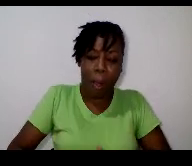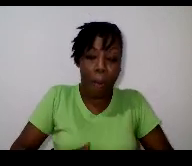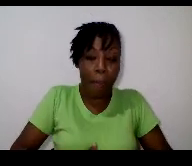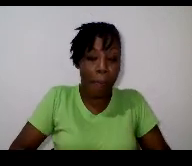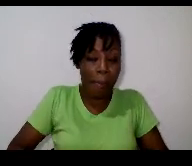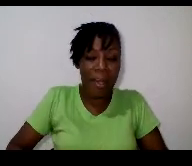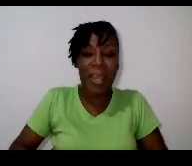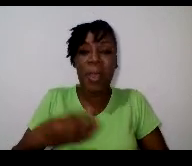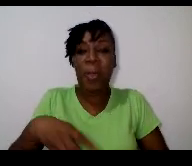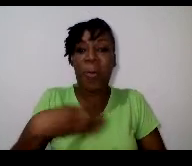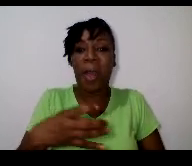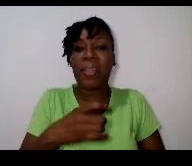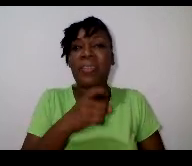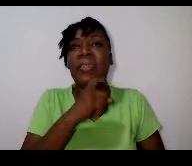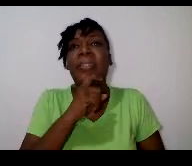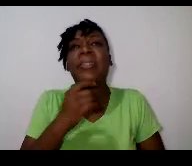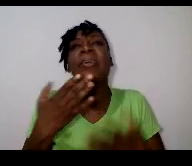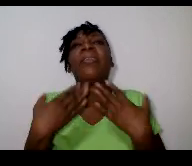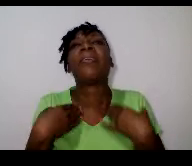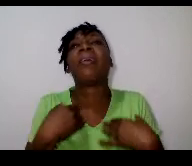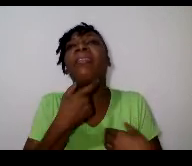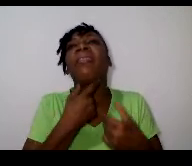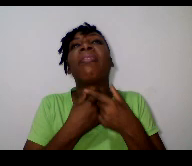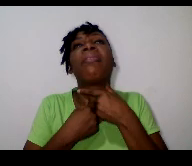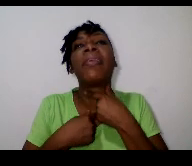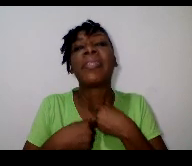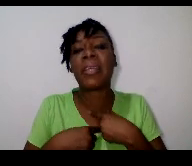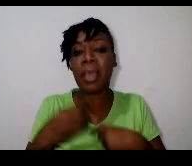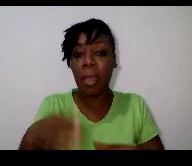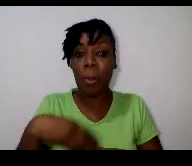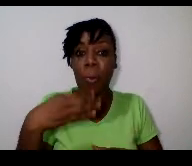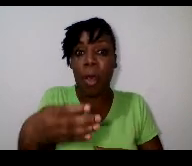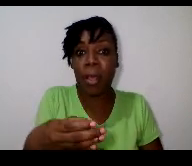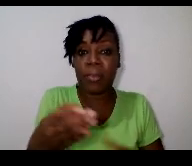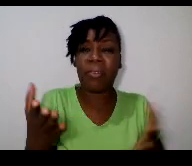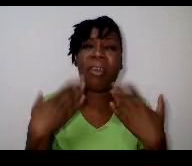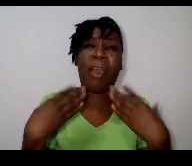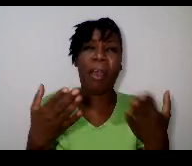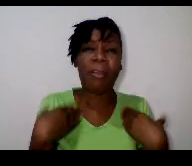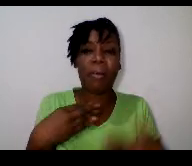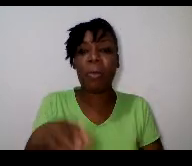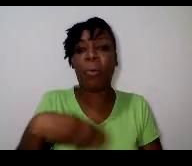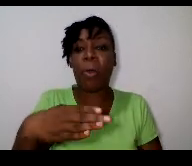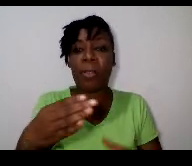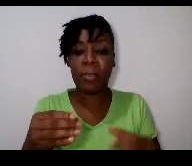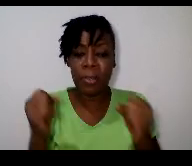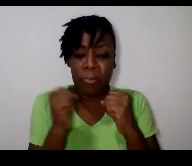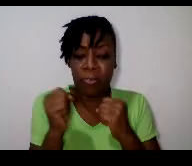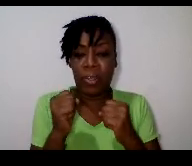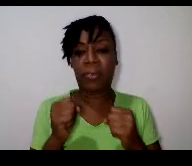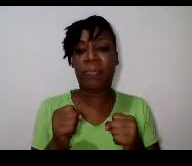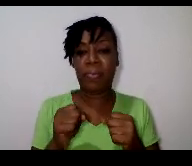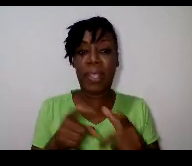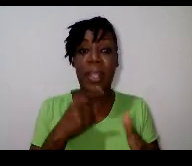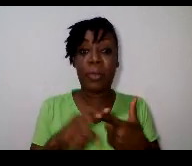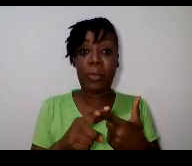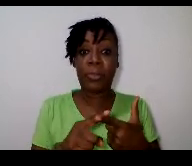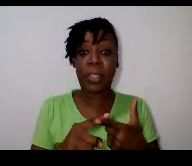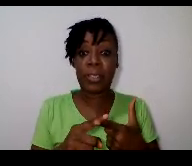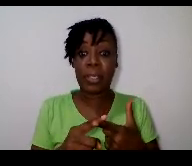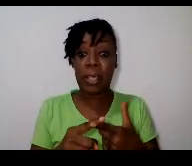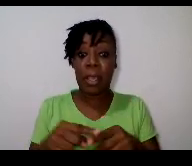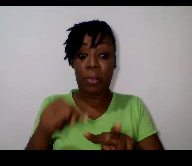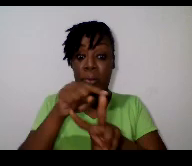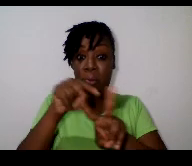frío. Bueno, efectivamente, con una sola noche de mal dormir, ya vamos a tener un impacto inmediato. Y el impacto inmediato